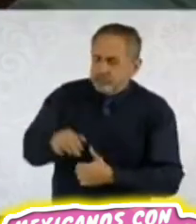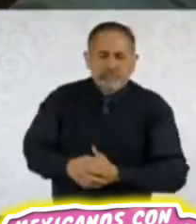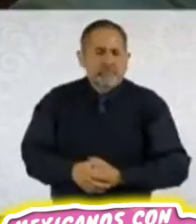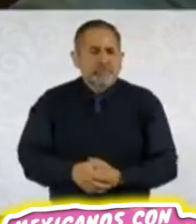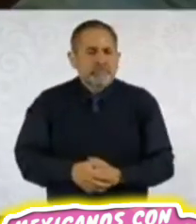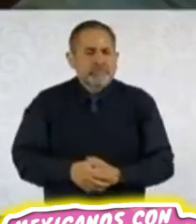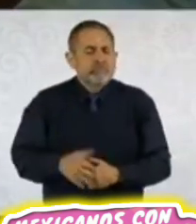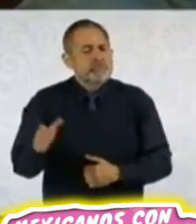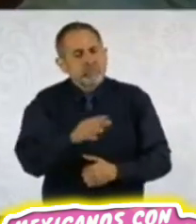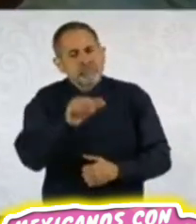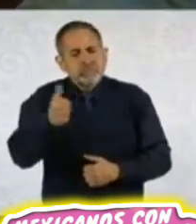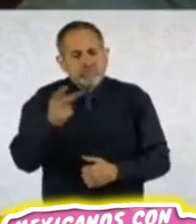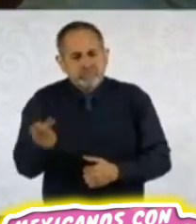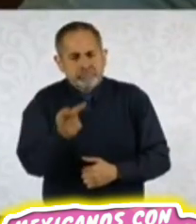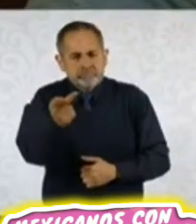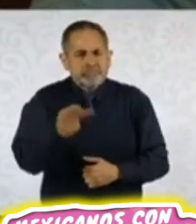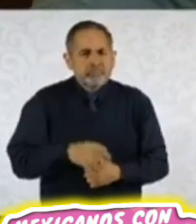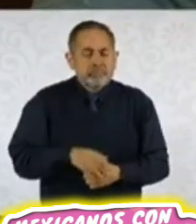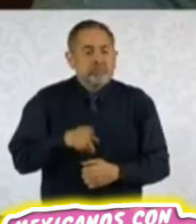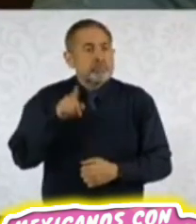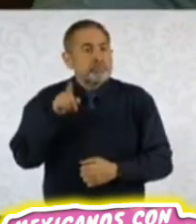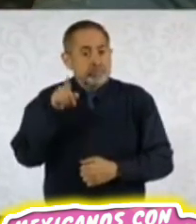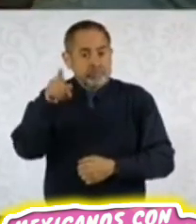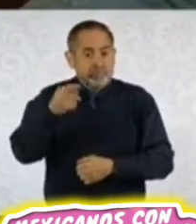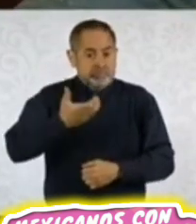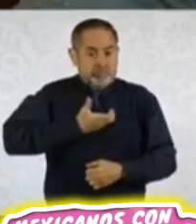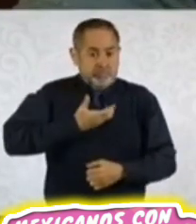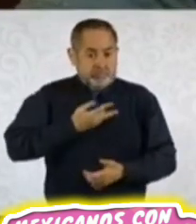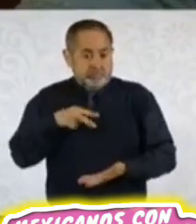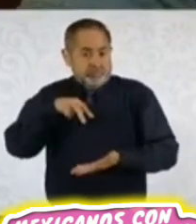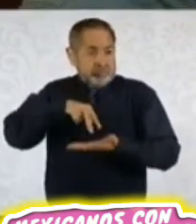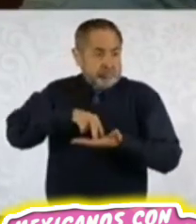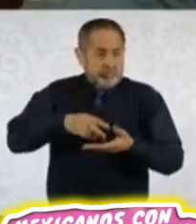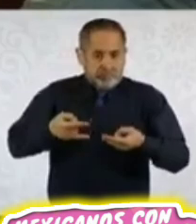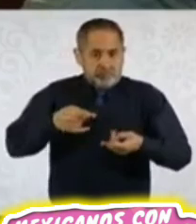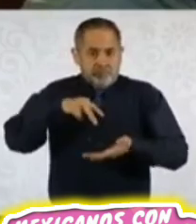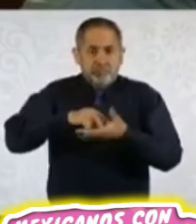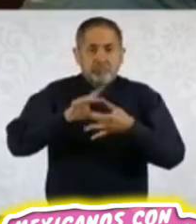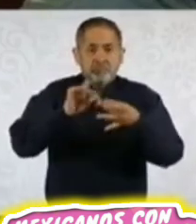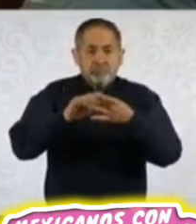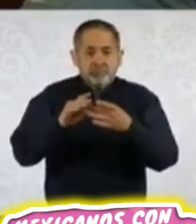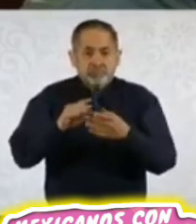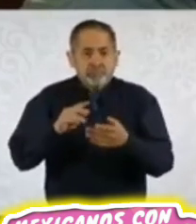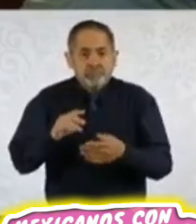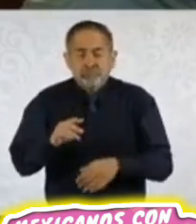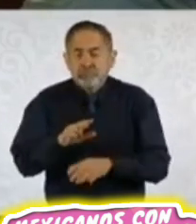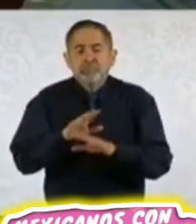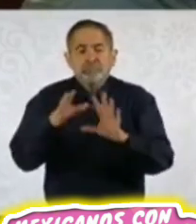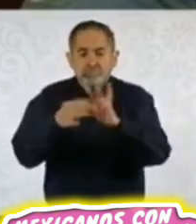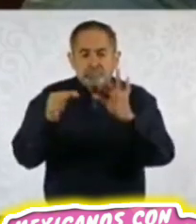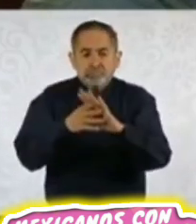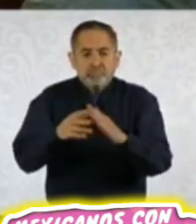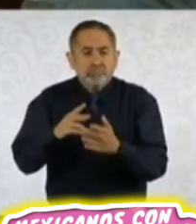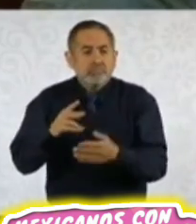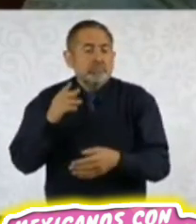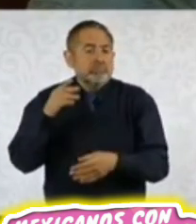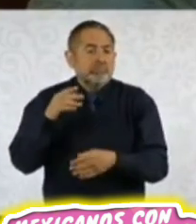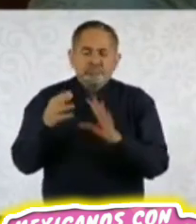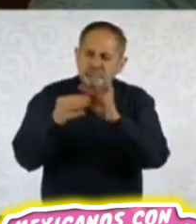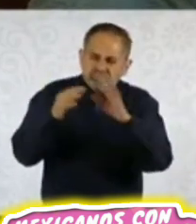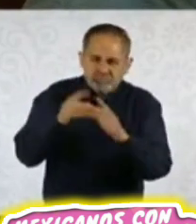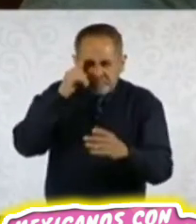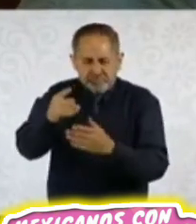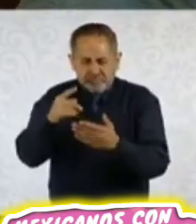el Zócalo usted mencionó que va a impugnar para que no haya reelección a ningún puesto público.